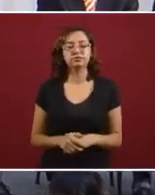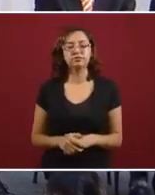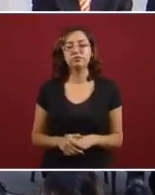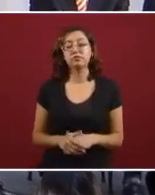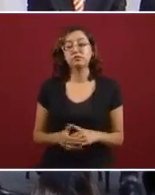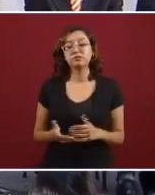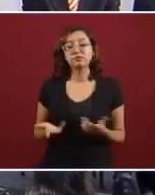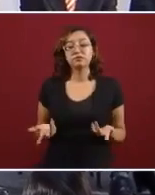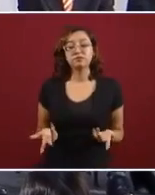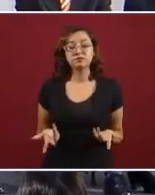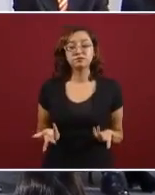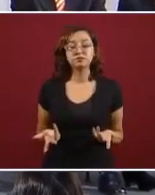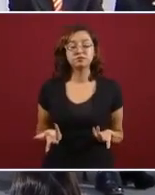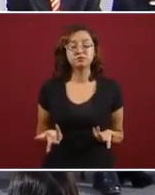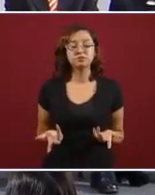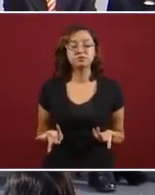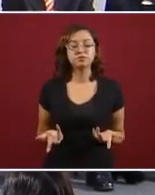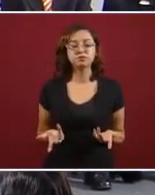Entonces,